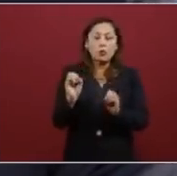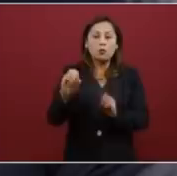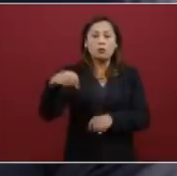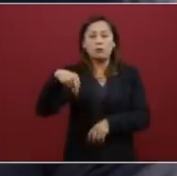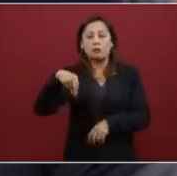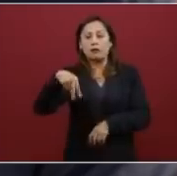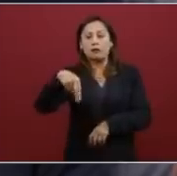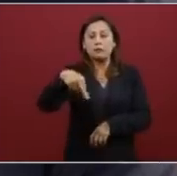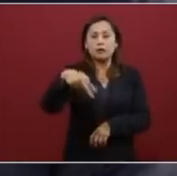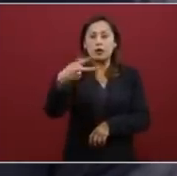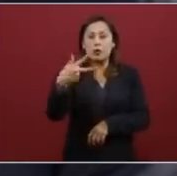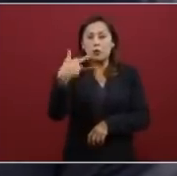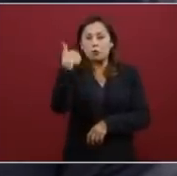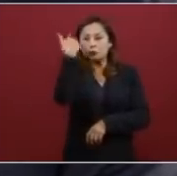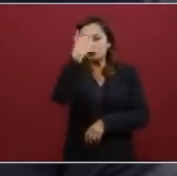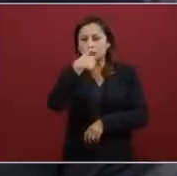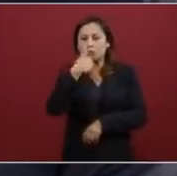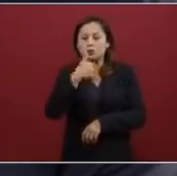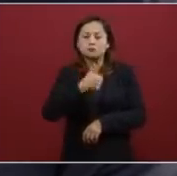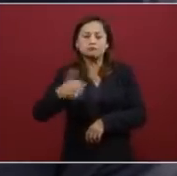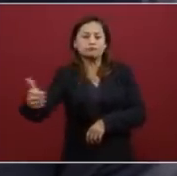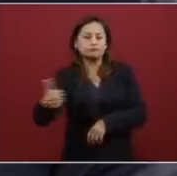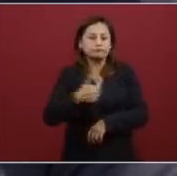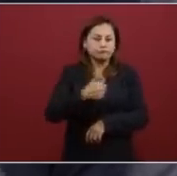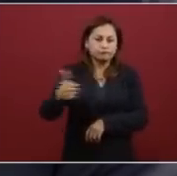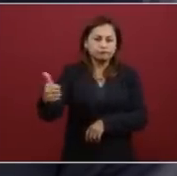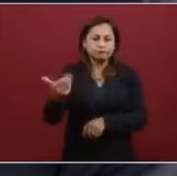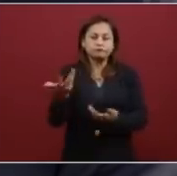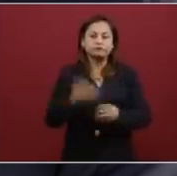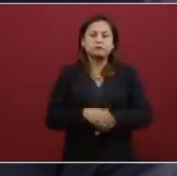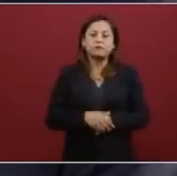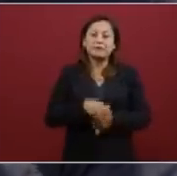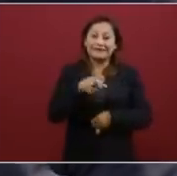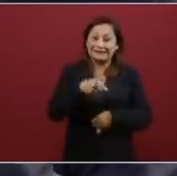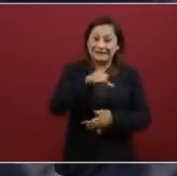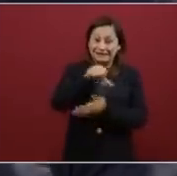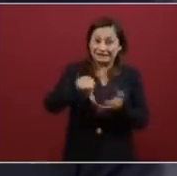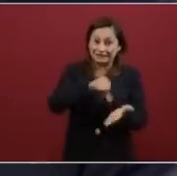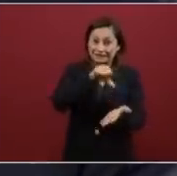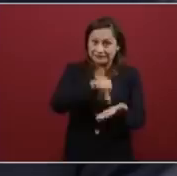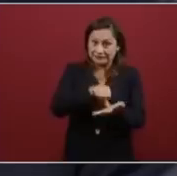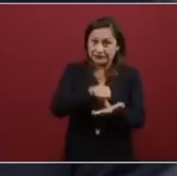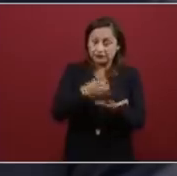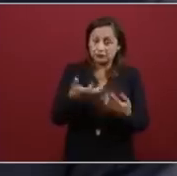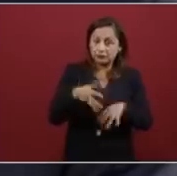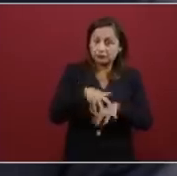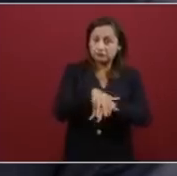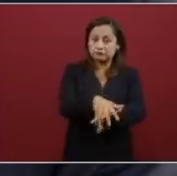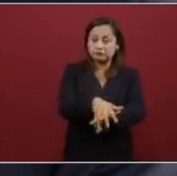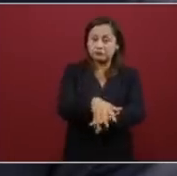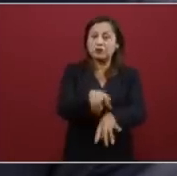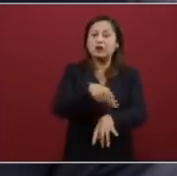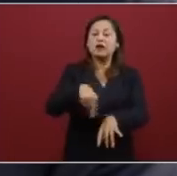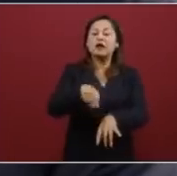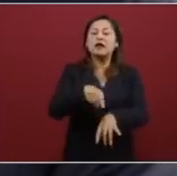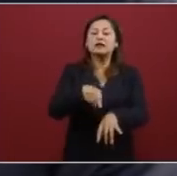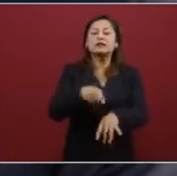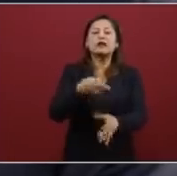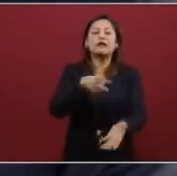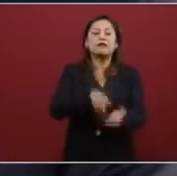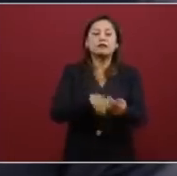al centro integrador. Pero en este centro integrador pues van a estar todos los